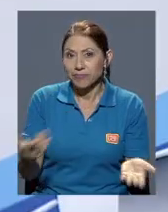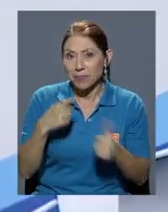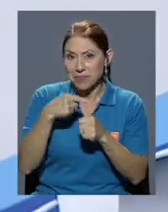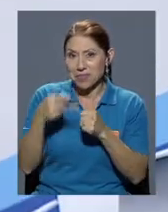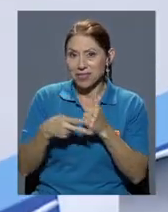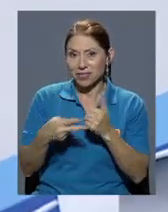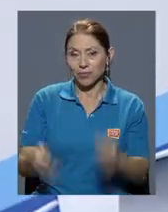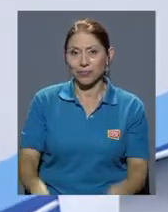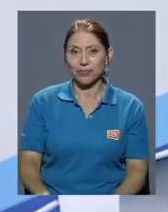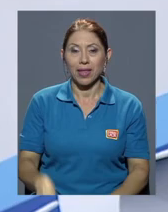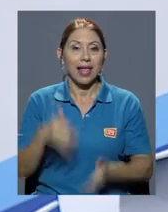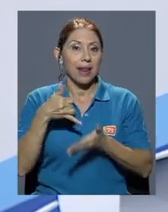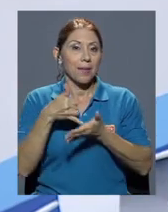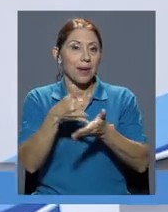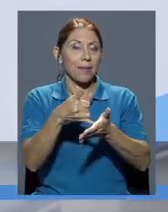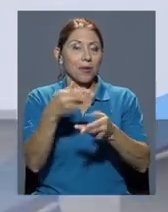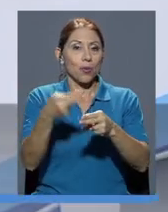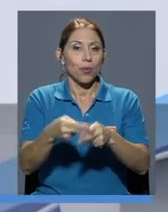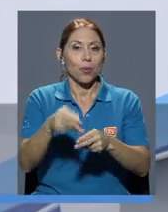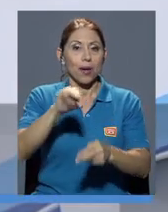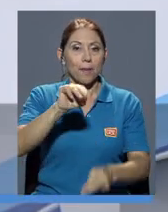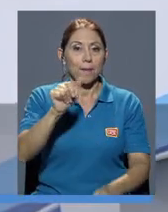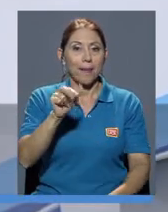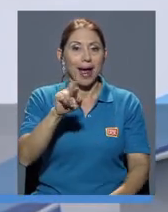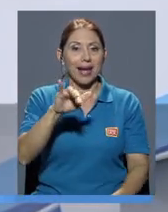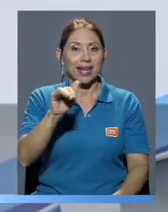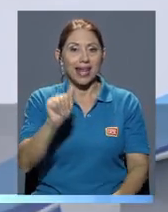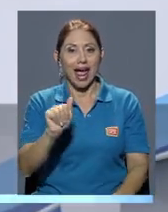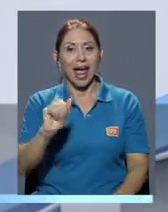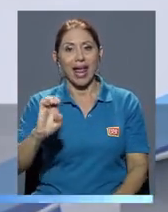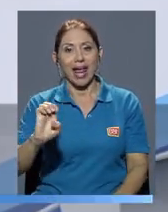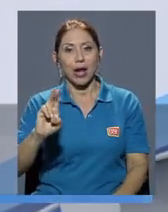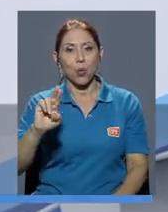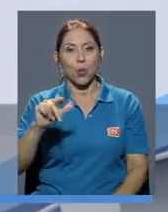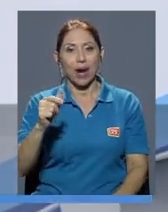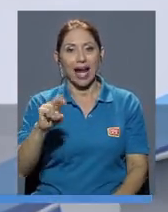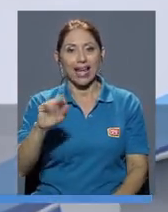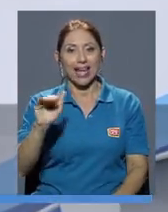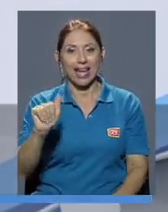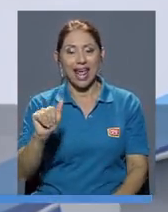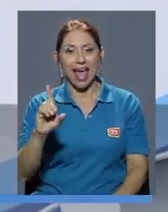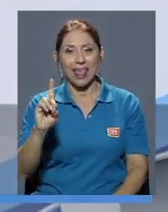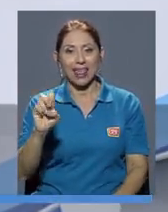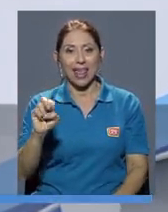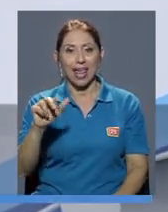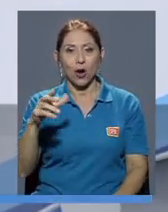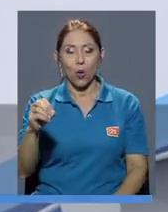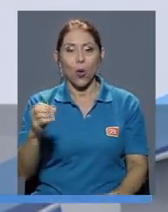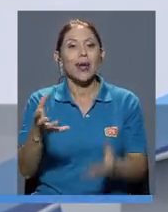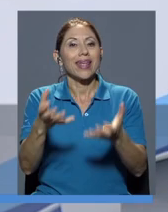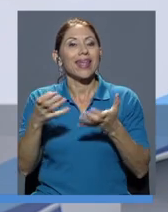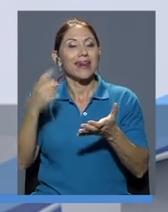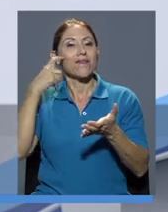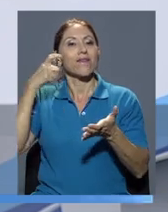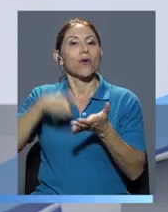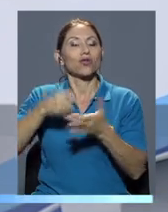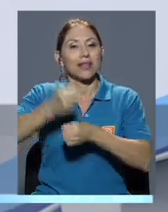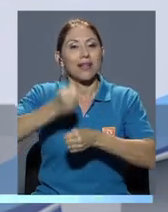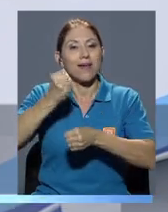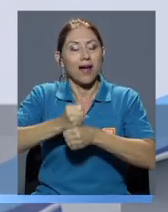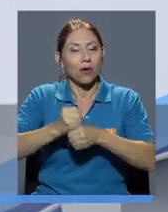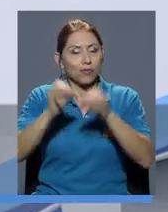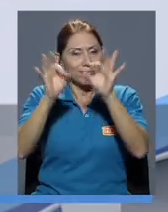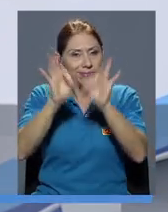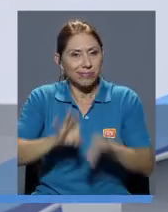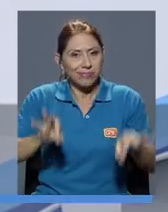primera edición el premio a mareó genial en lo que pretende reconocer la labor de estaca de del quehacer